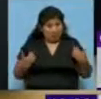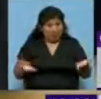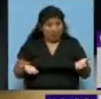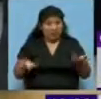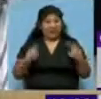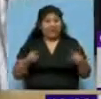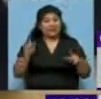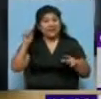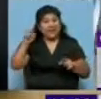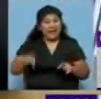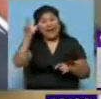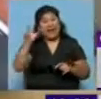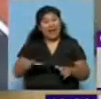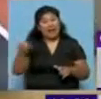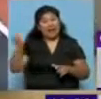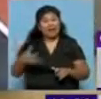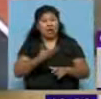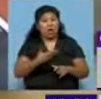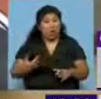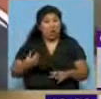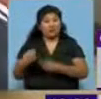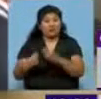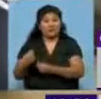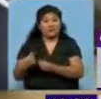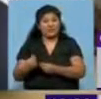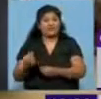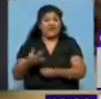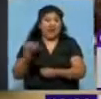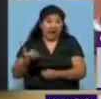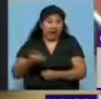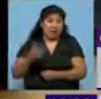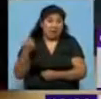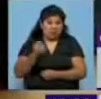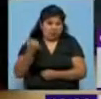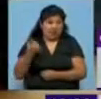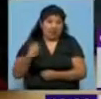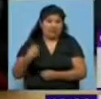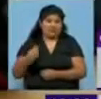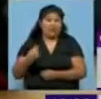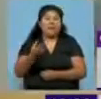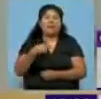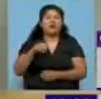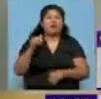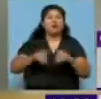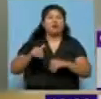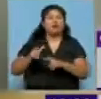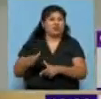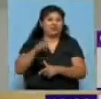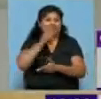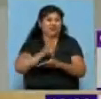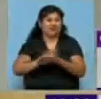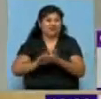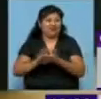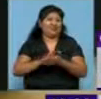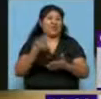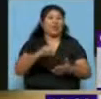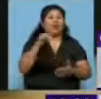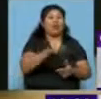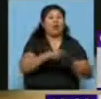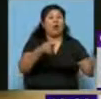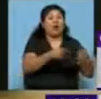gobernadores, tiene nombres del peronismo importante, pero no tiene votos. Y Labaña tendría votos, porque es